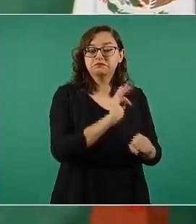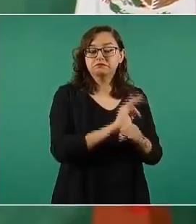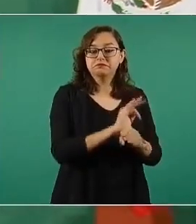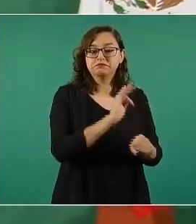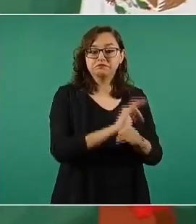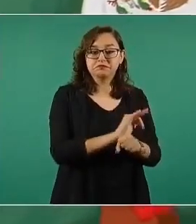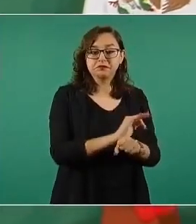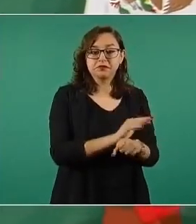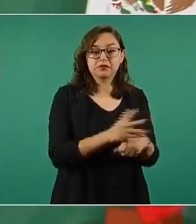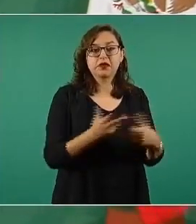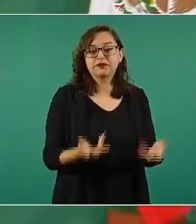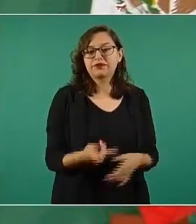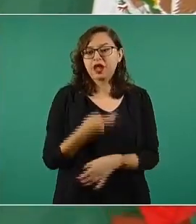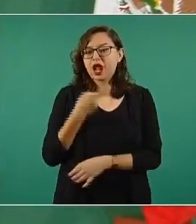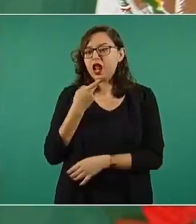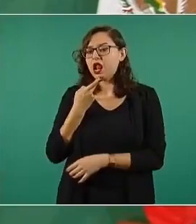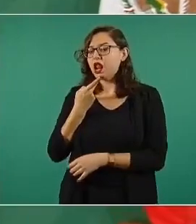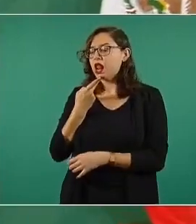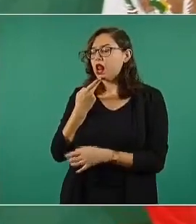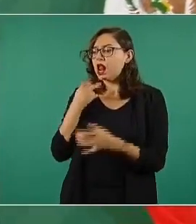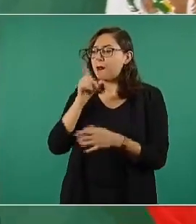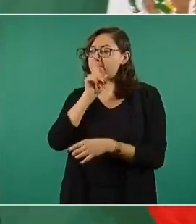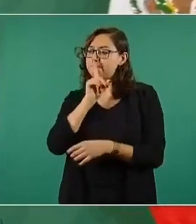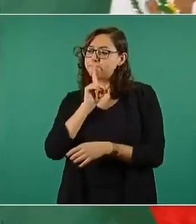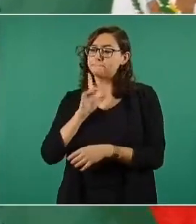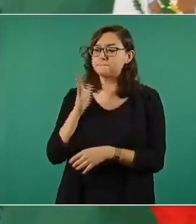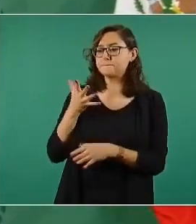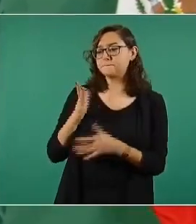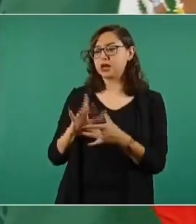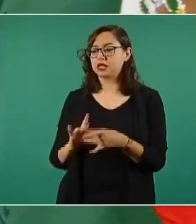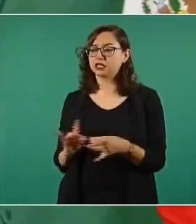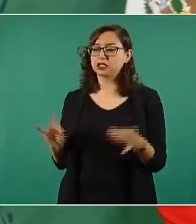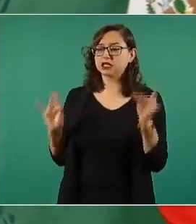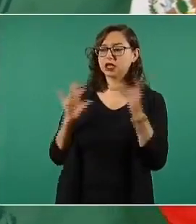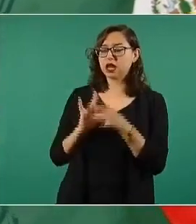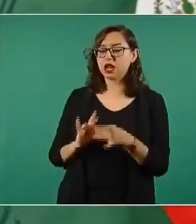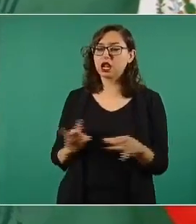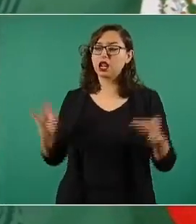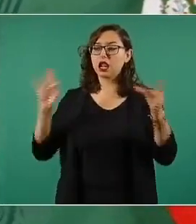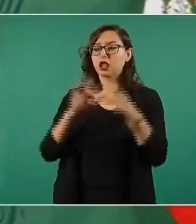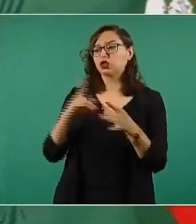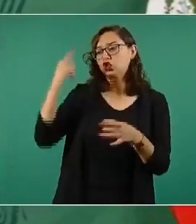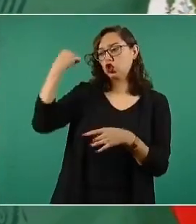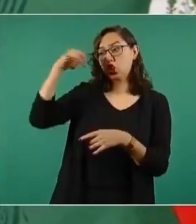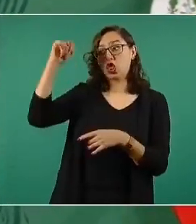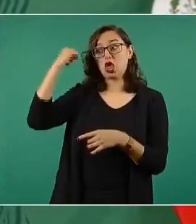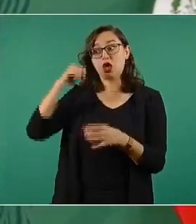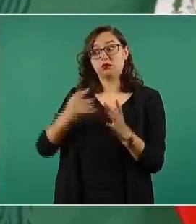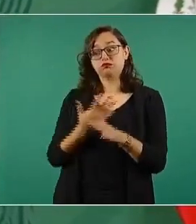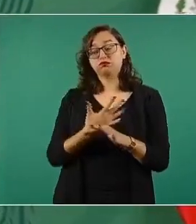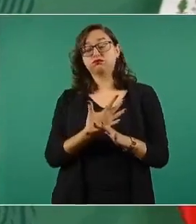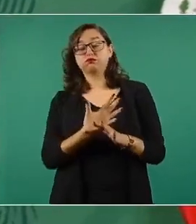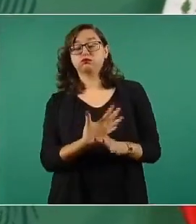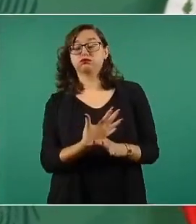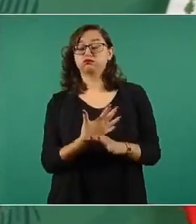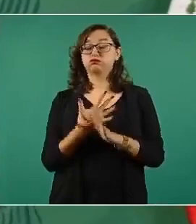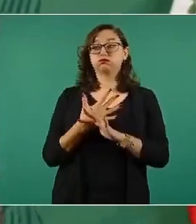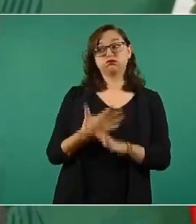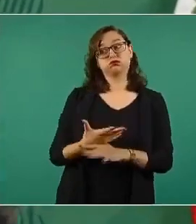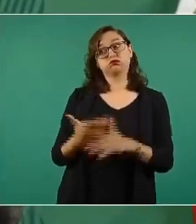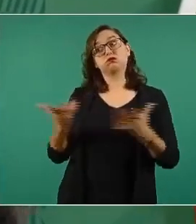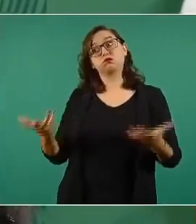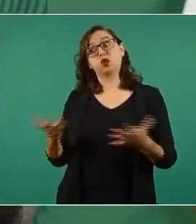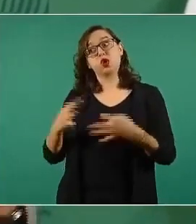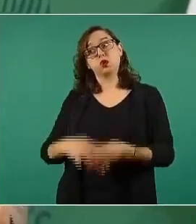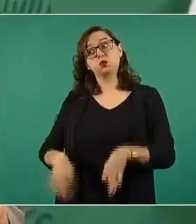convencer con sofismas, con pseudos teorías, de que era